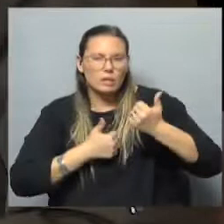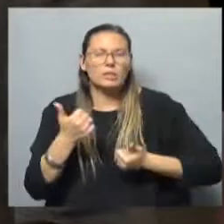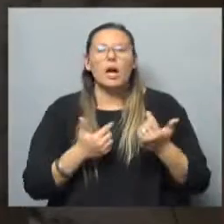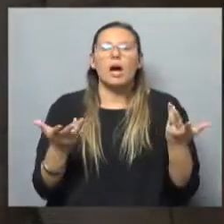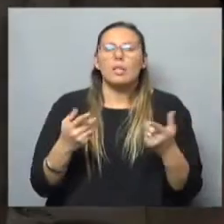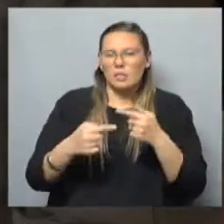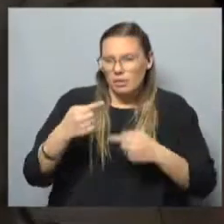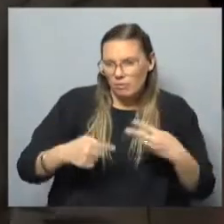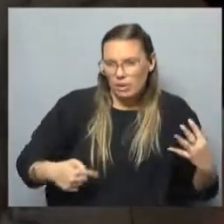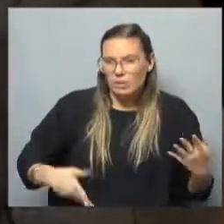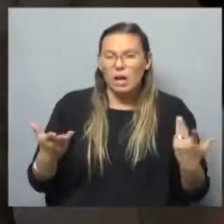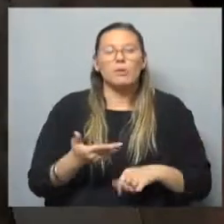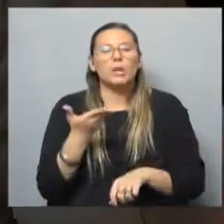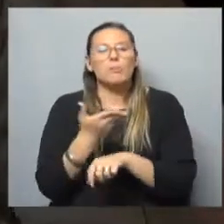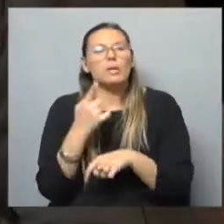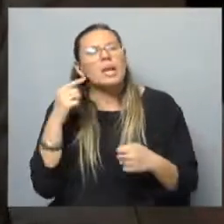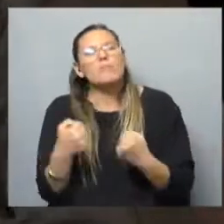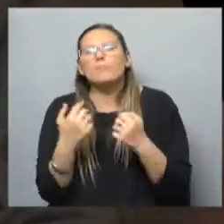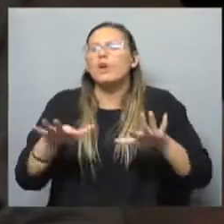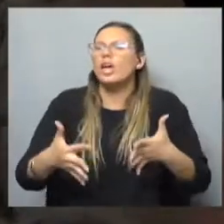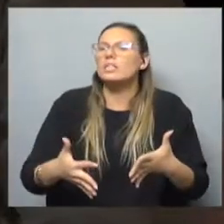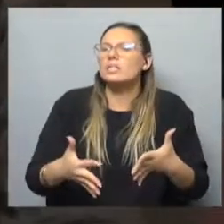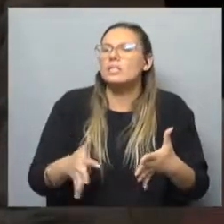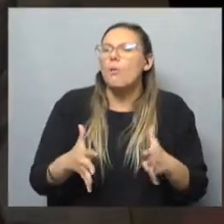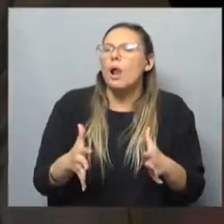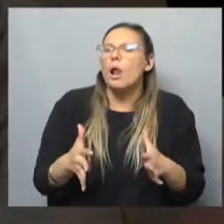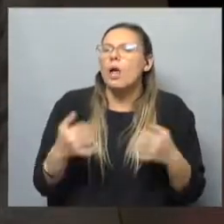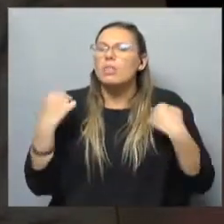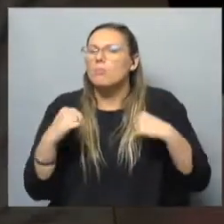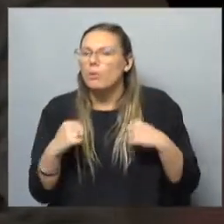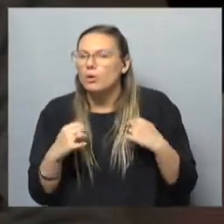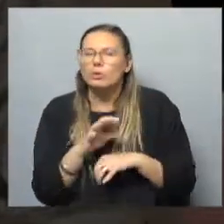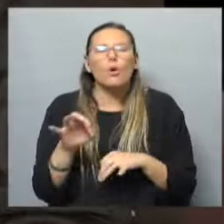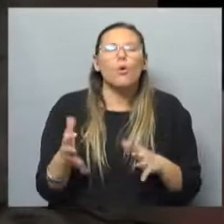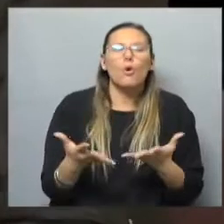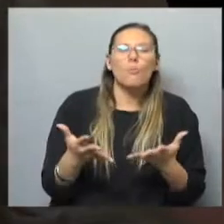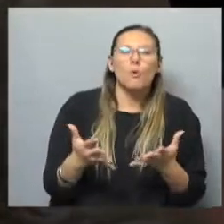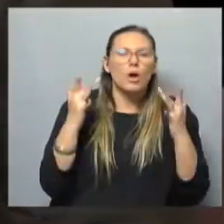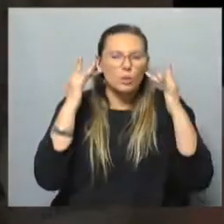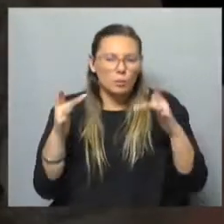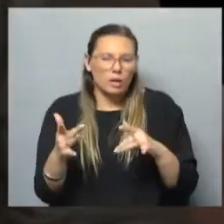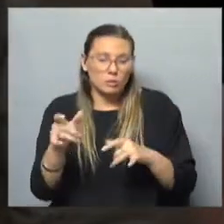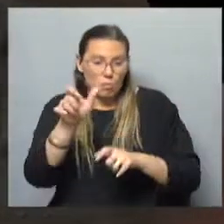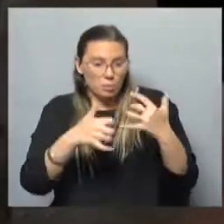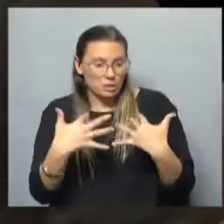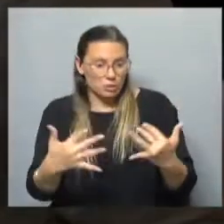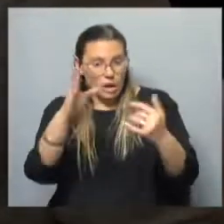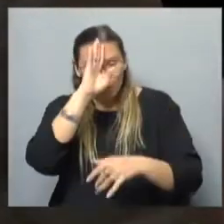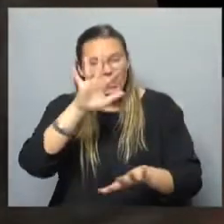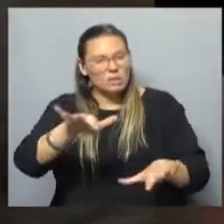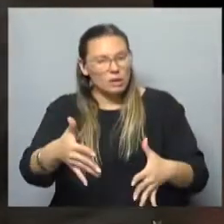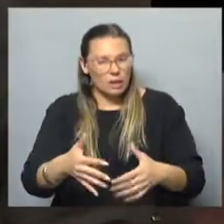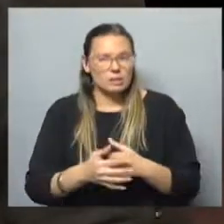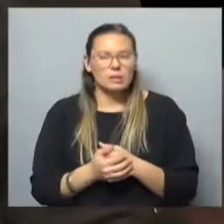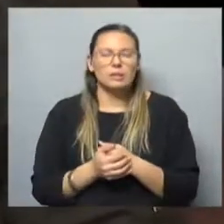form. Y la gente ahora te pide, ah, bueno, voy a ver impro, pero... ¿Qué es? ¿Es deportivo? ¿No? Hubo una educación en el público que está genial.